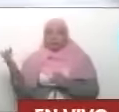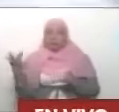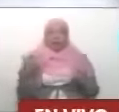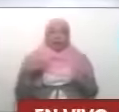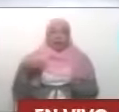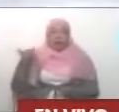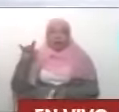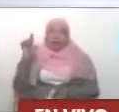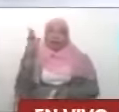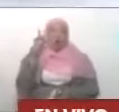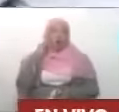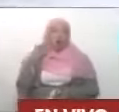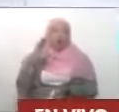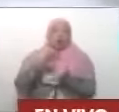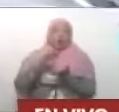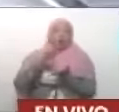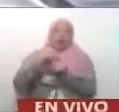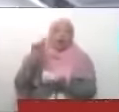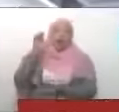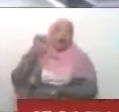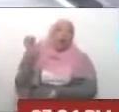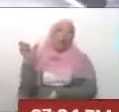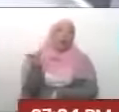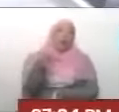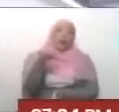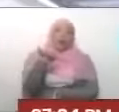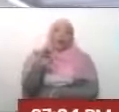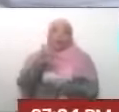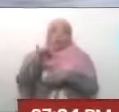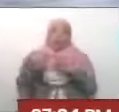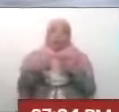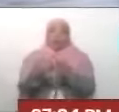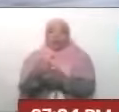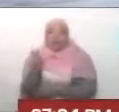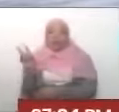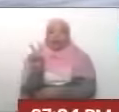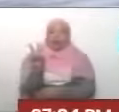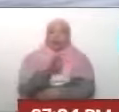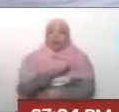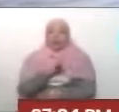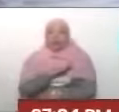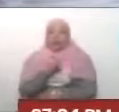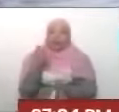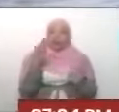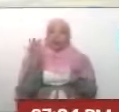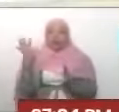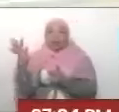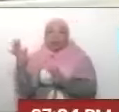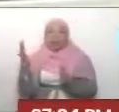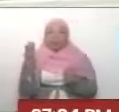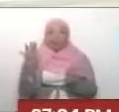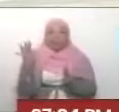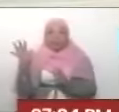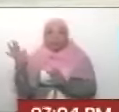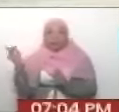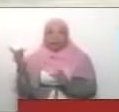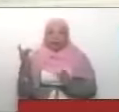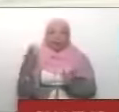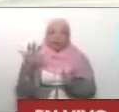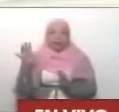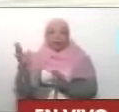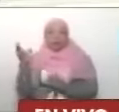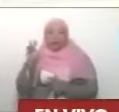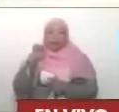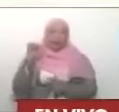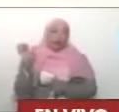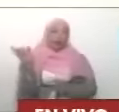cuadrante de nuestra Guayana. Y toda esta tierra es venezolana. Guayana